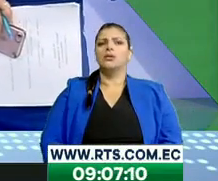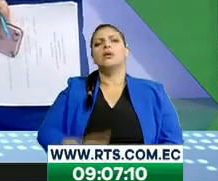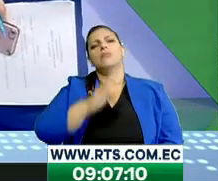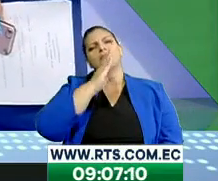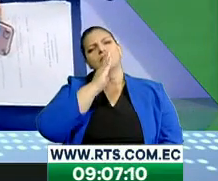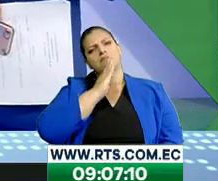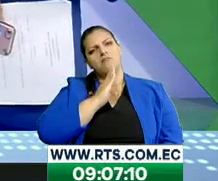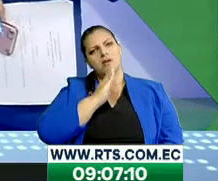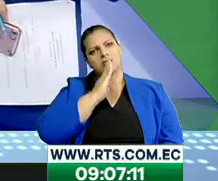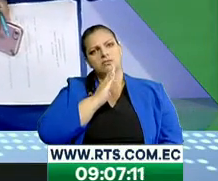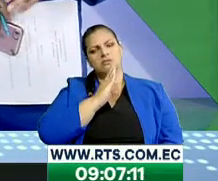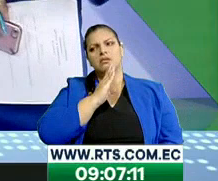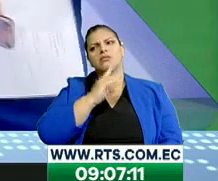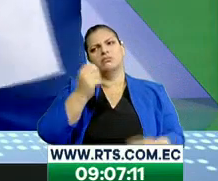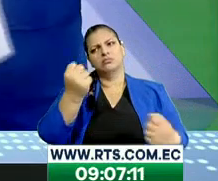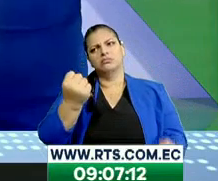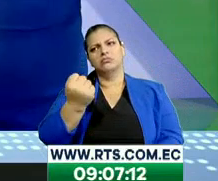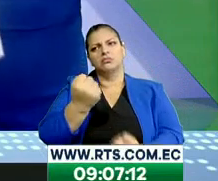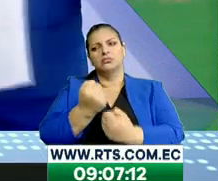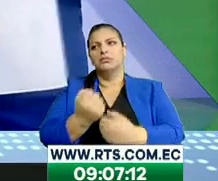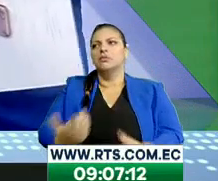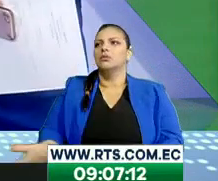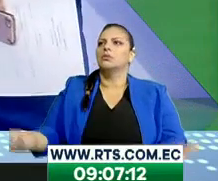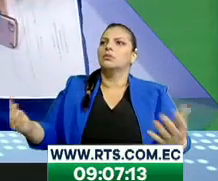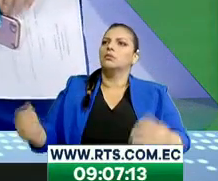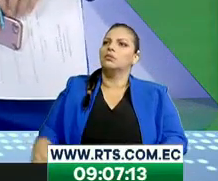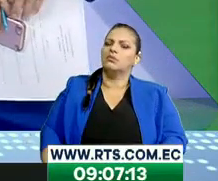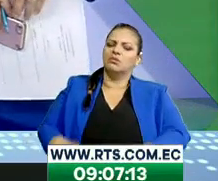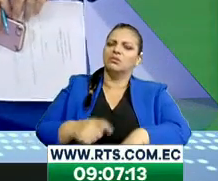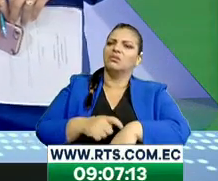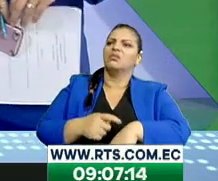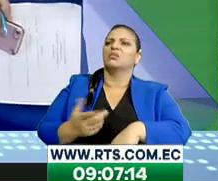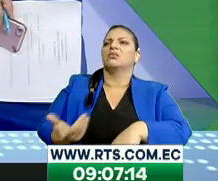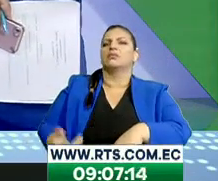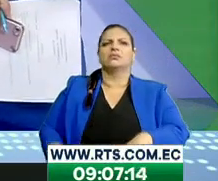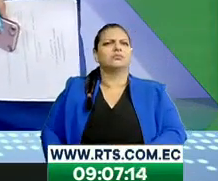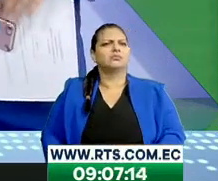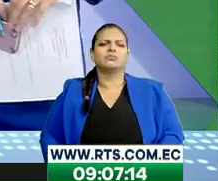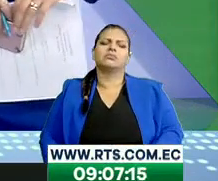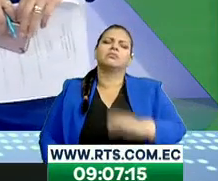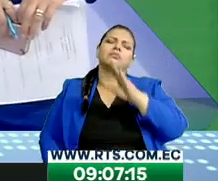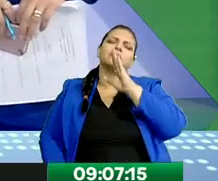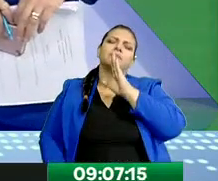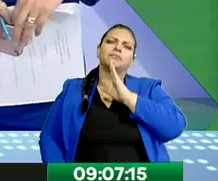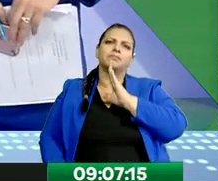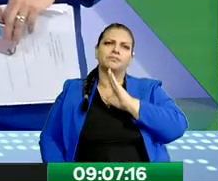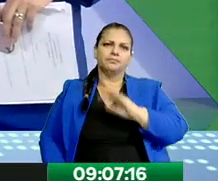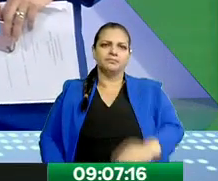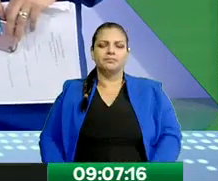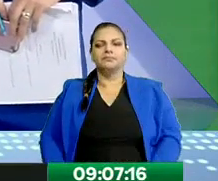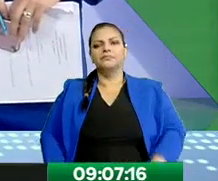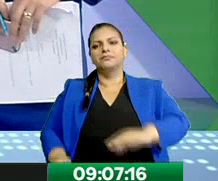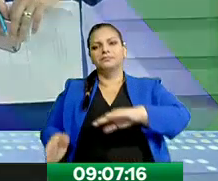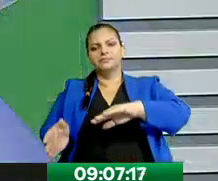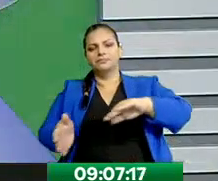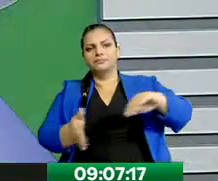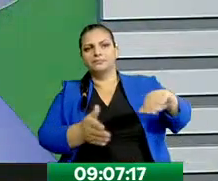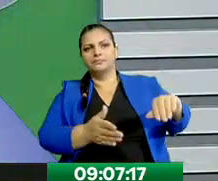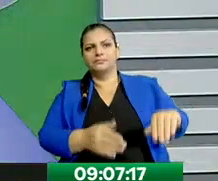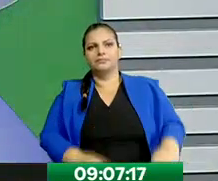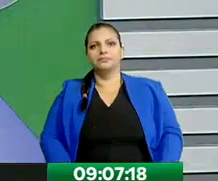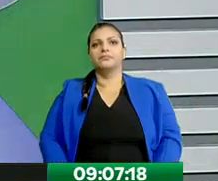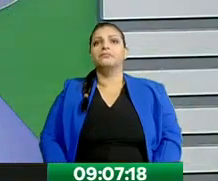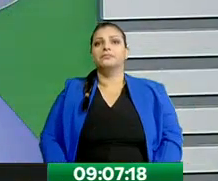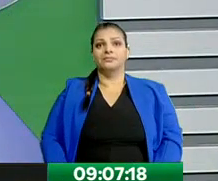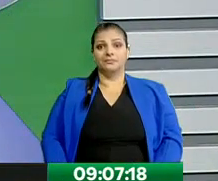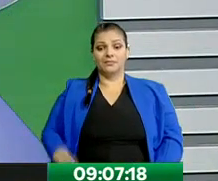toca colaborar y decir, más vale perder un minuto, pero estar seguros. Vamos con más información ahora. En Guayaquil, miles